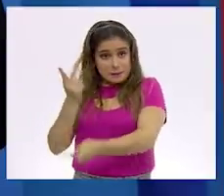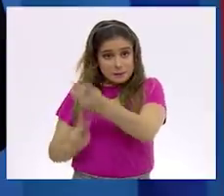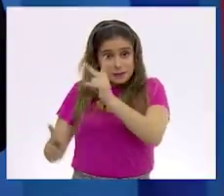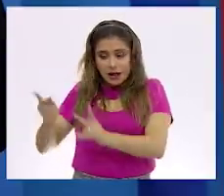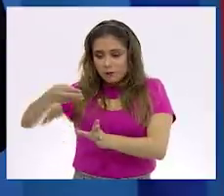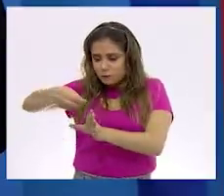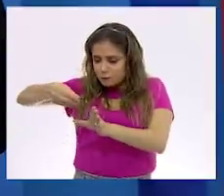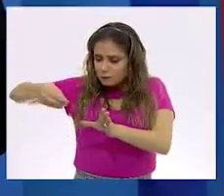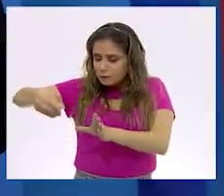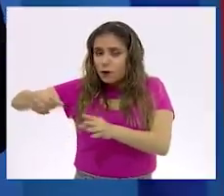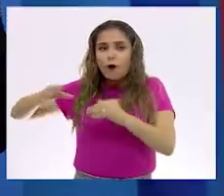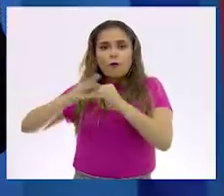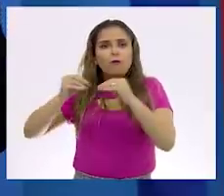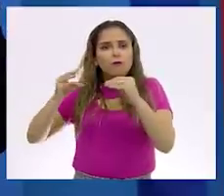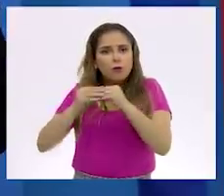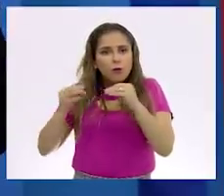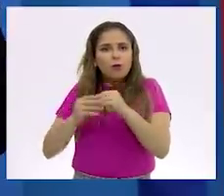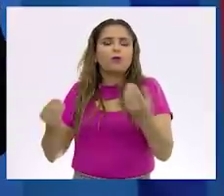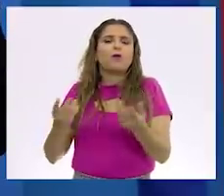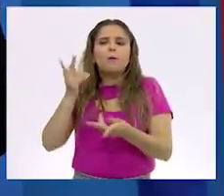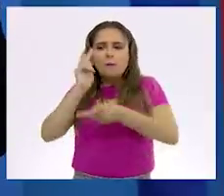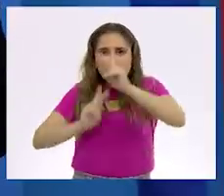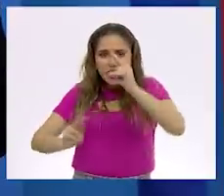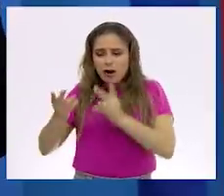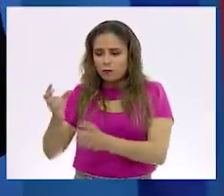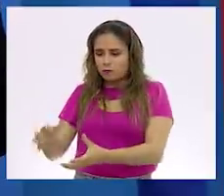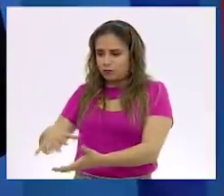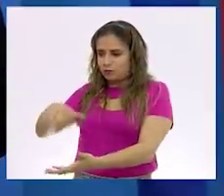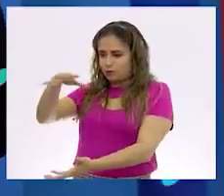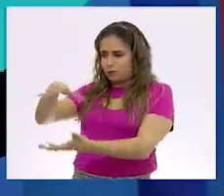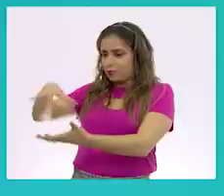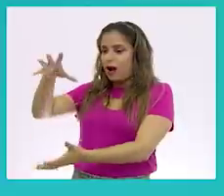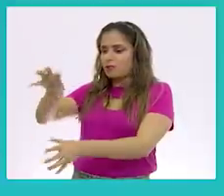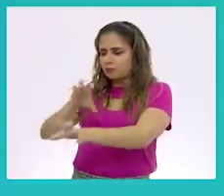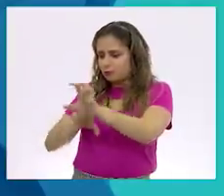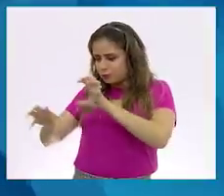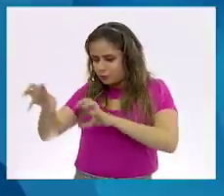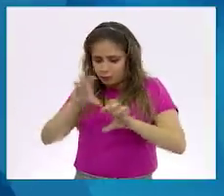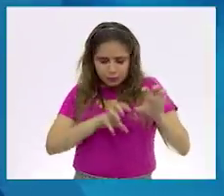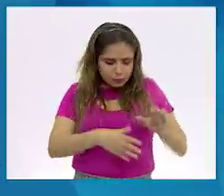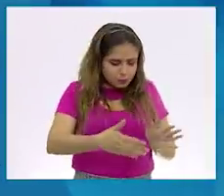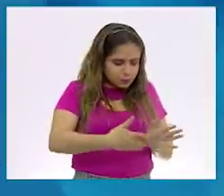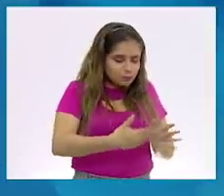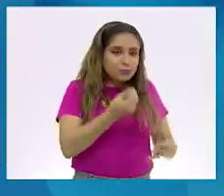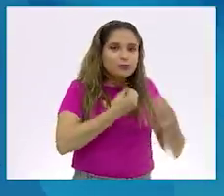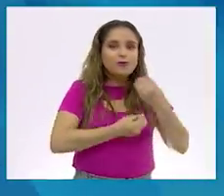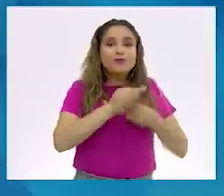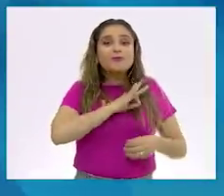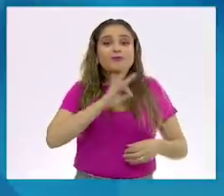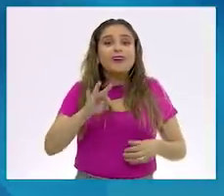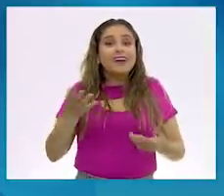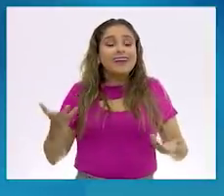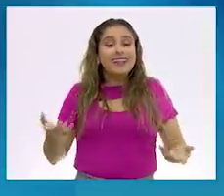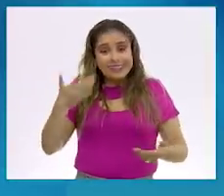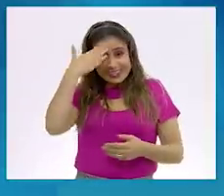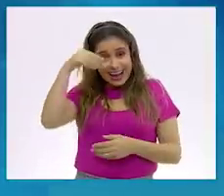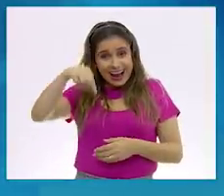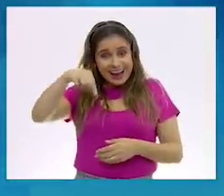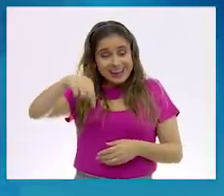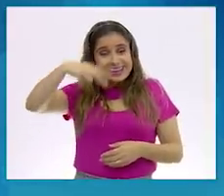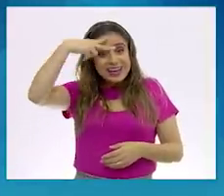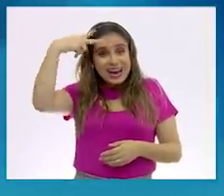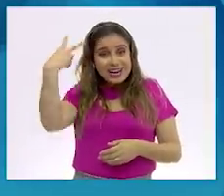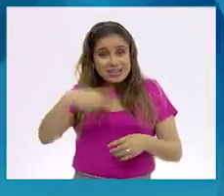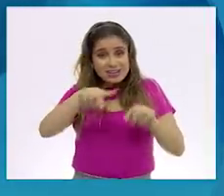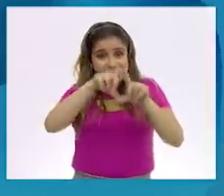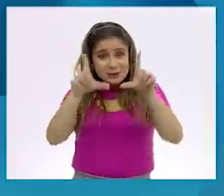sus frutos, los cuales utilizamos para comer. ¿Sabías que México es uno de